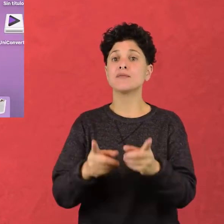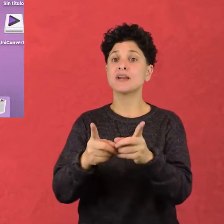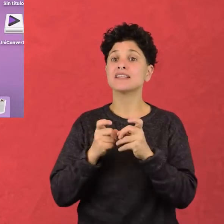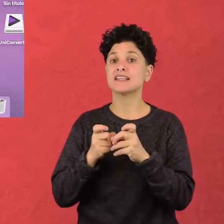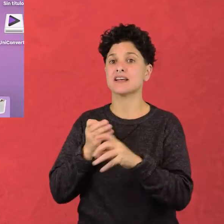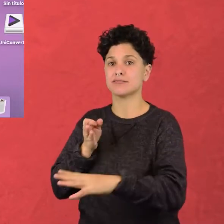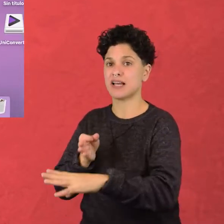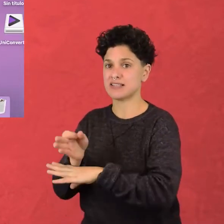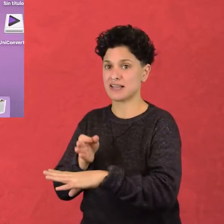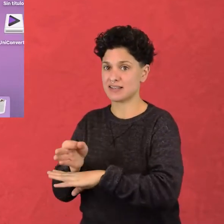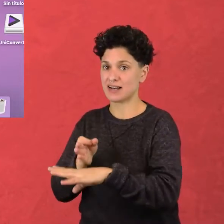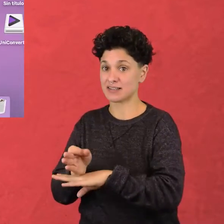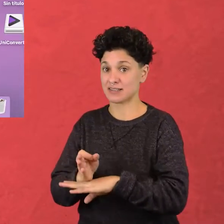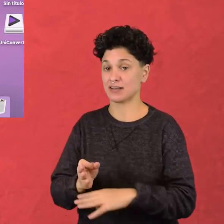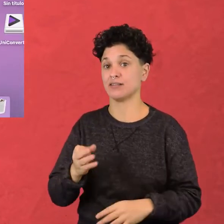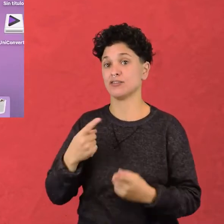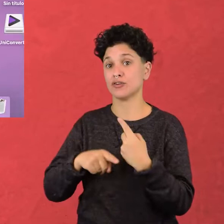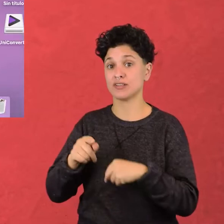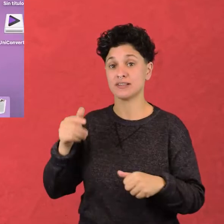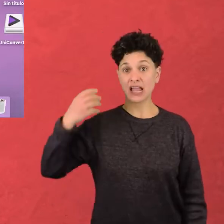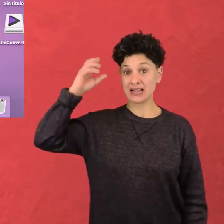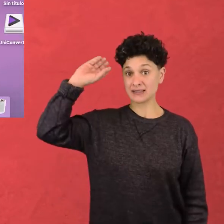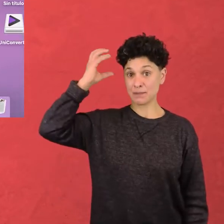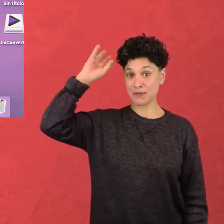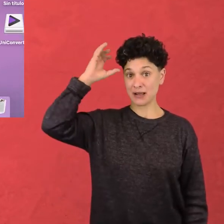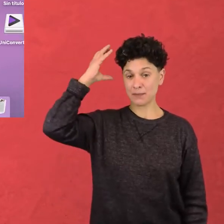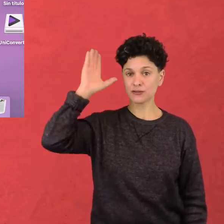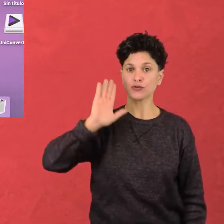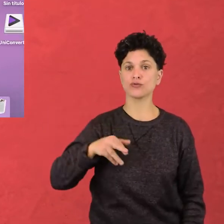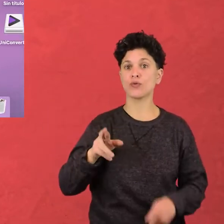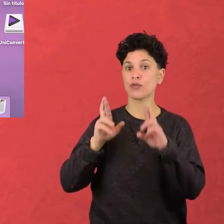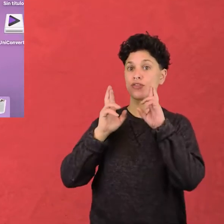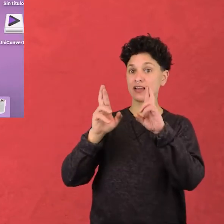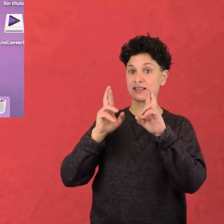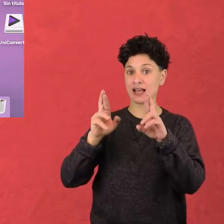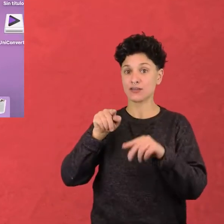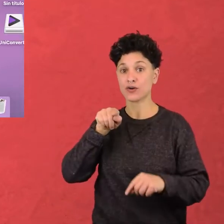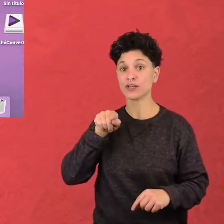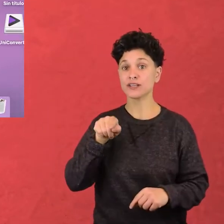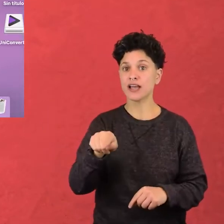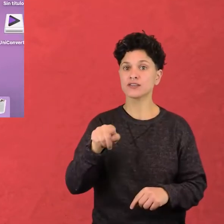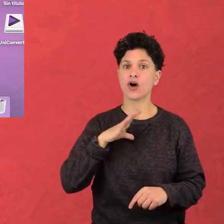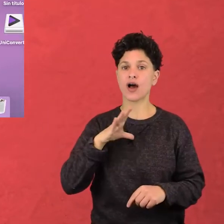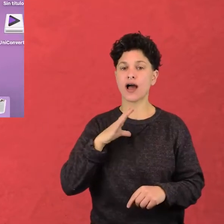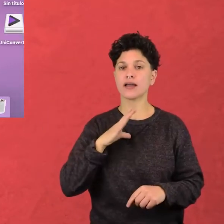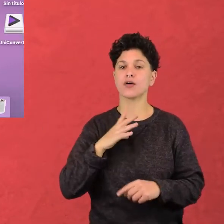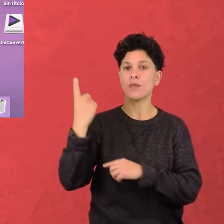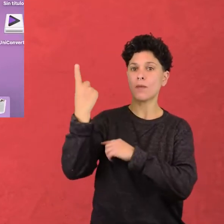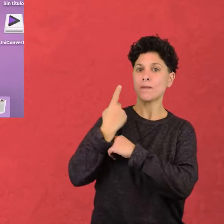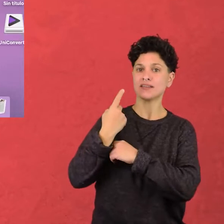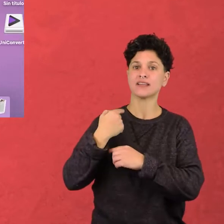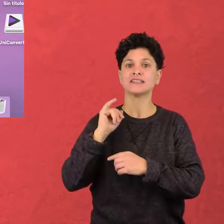El temperamento es deseado y gracias a él se ve uno predeterminado